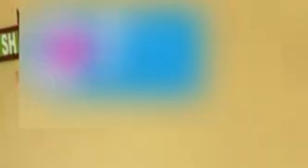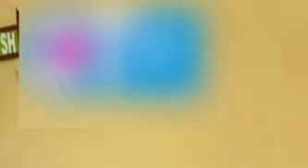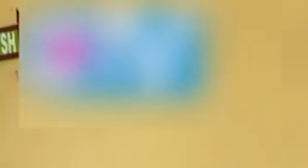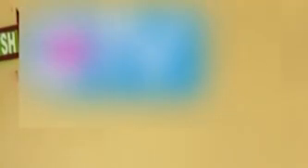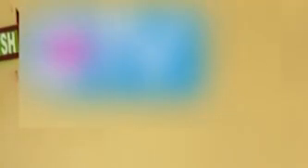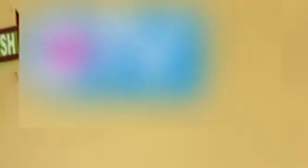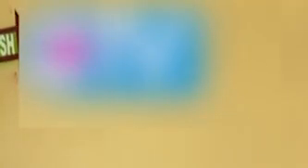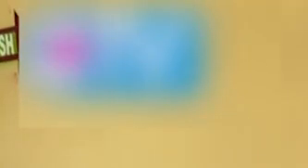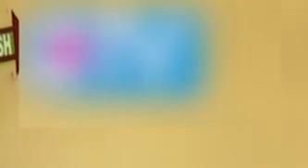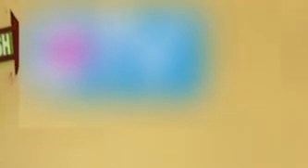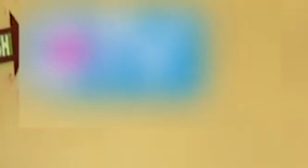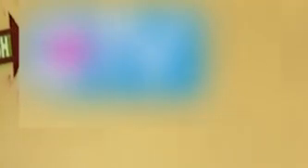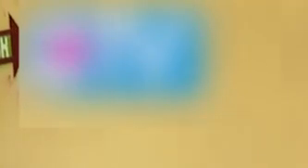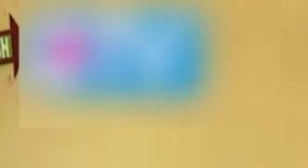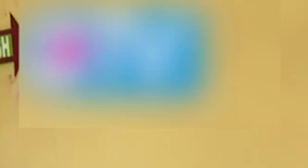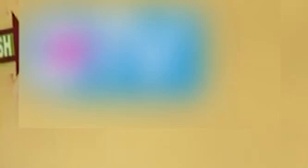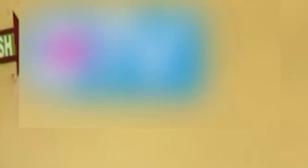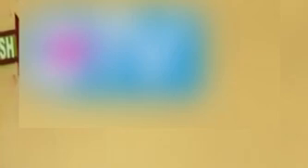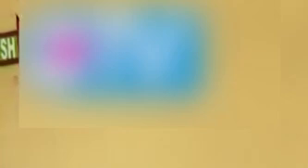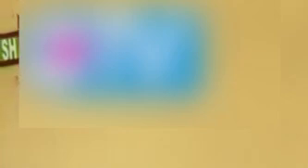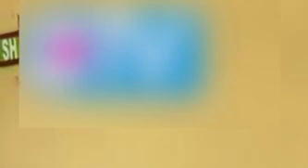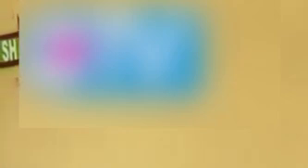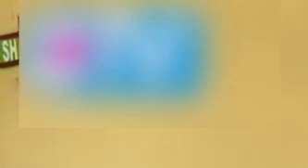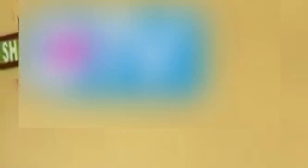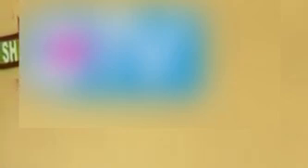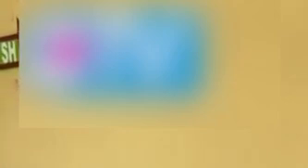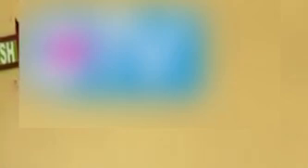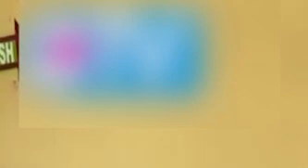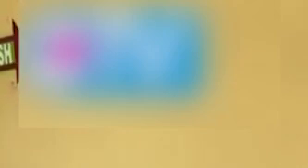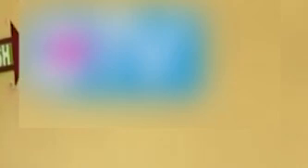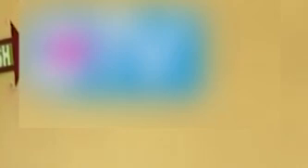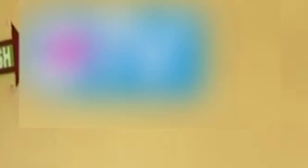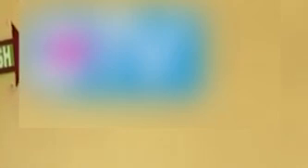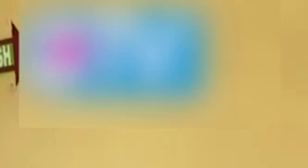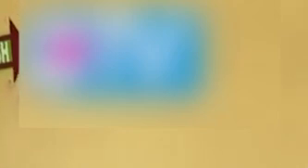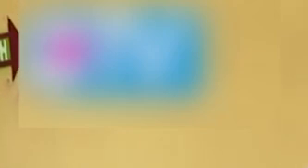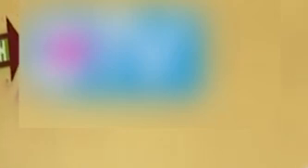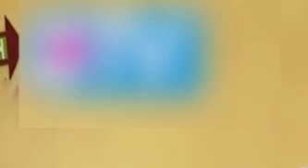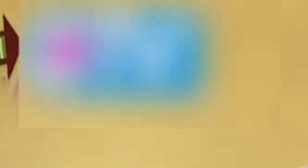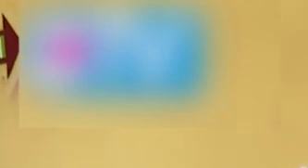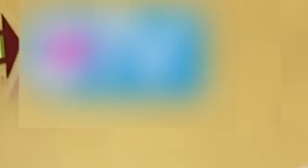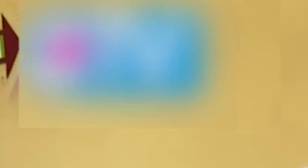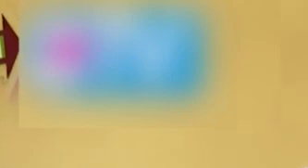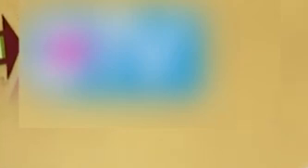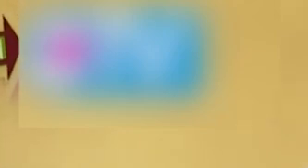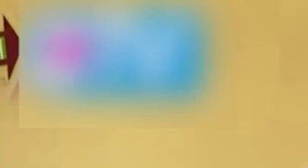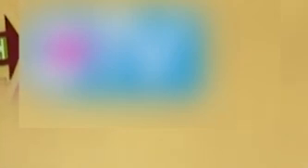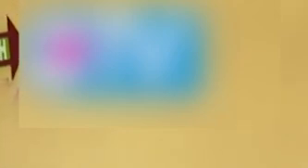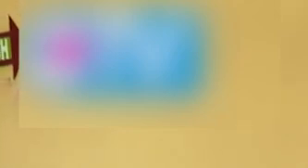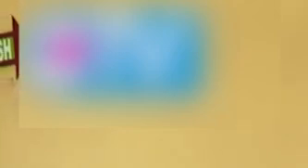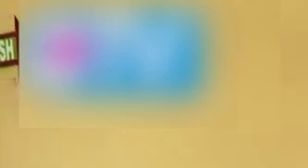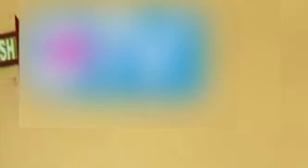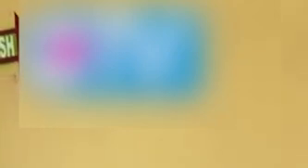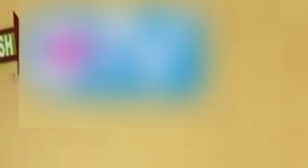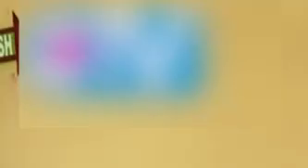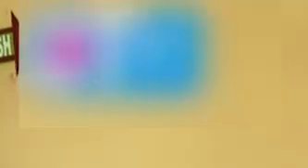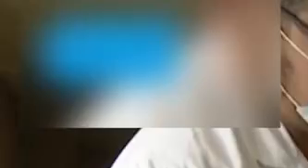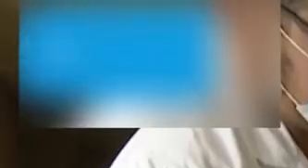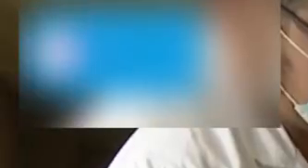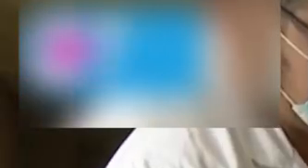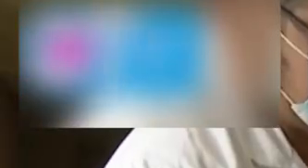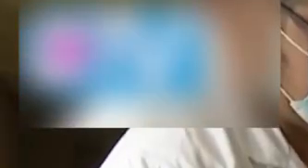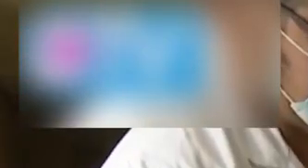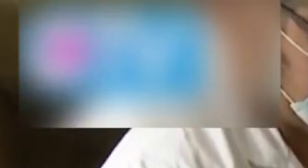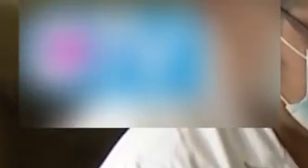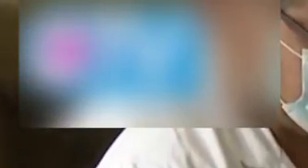etapa boaco camoapa san lorenzo estarán aplicando en la primera y segunda dosis mientras de ustedes san josé